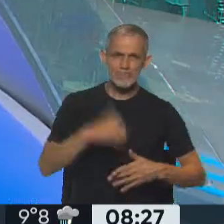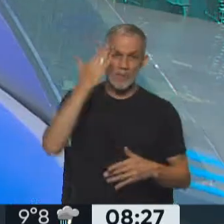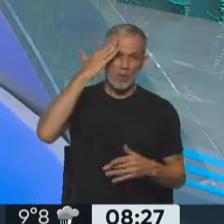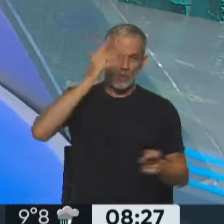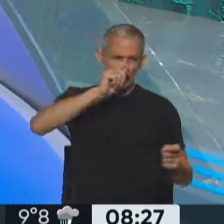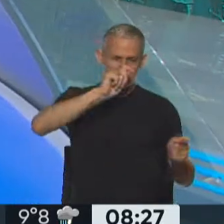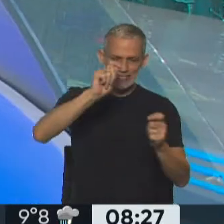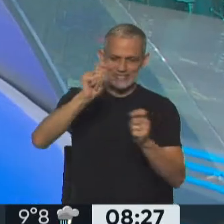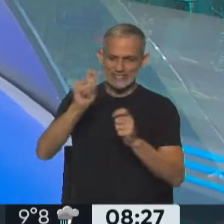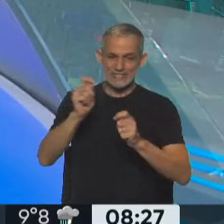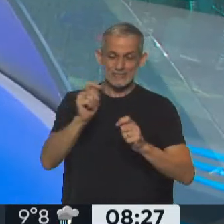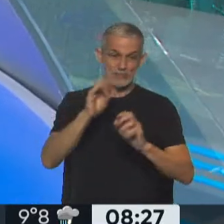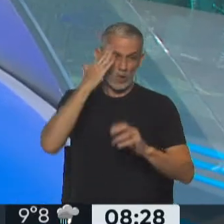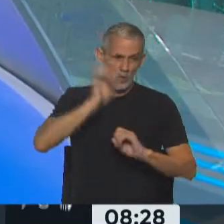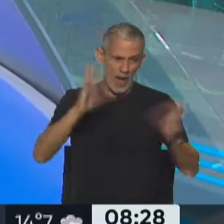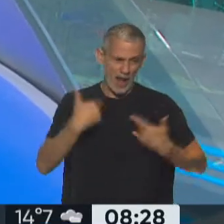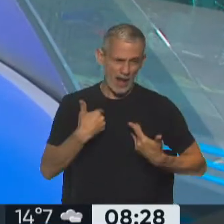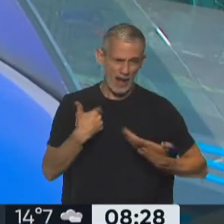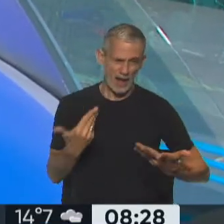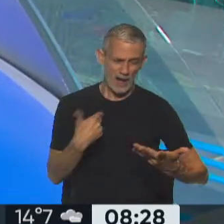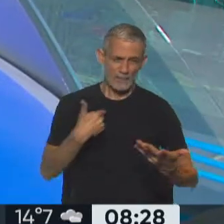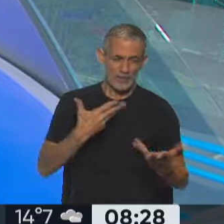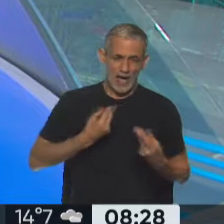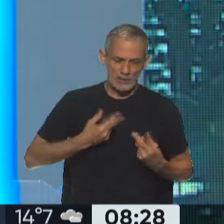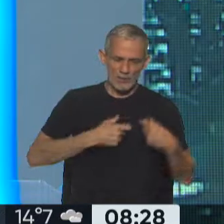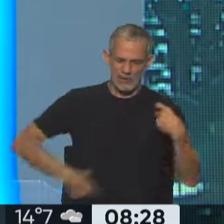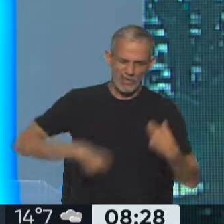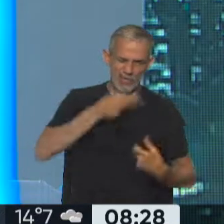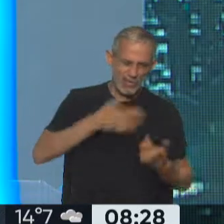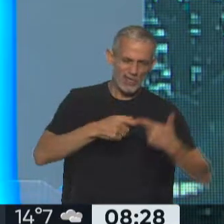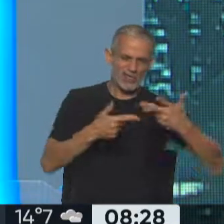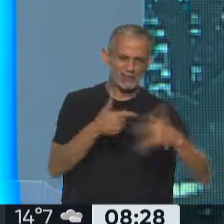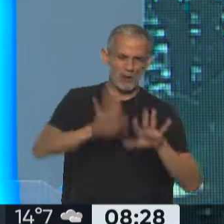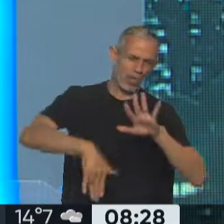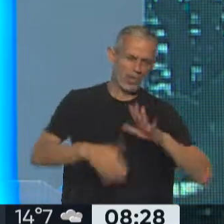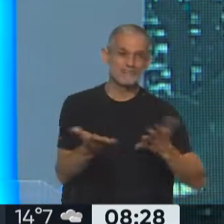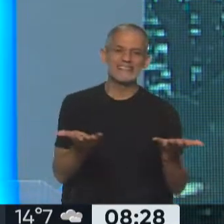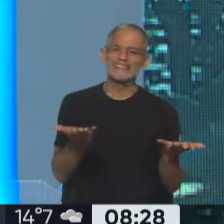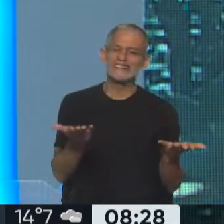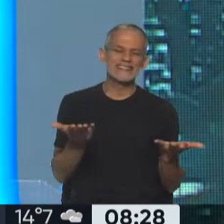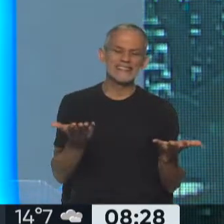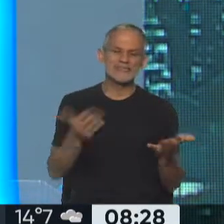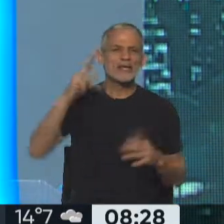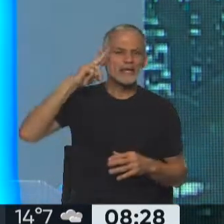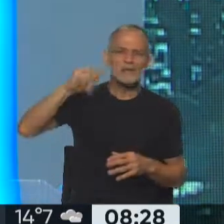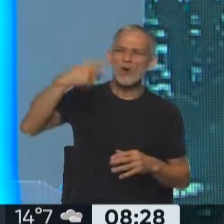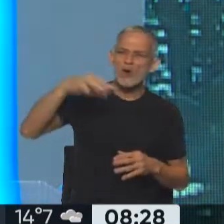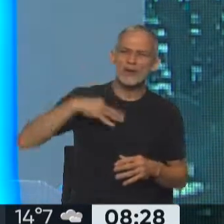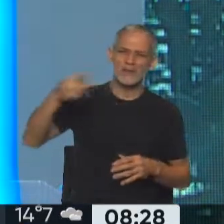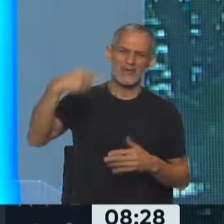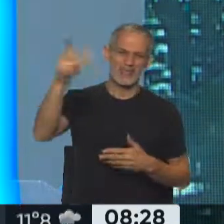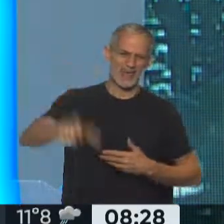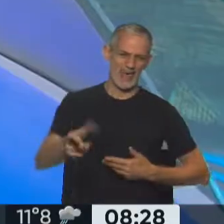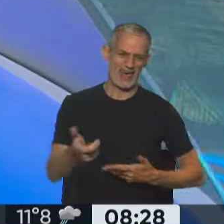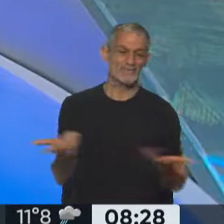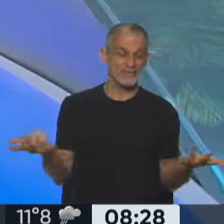no A veces tenemos una mala cultura que no nos no nos ayuda o malos hábitos que no nos ayudan a a respetar la vida del otro y la nuestra bueno